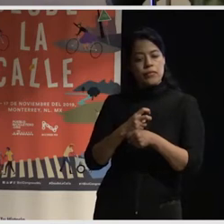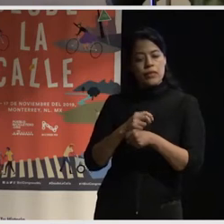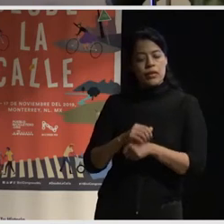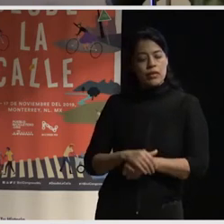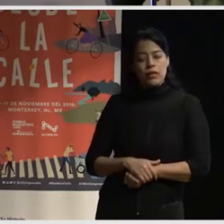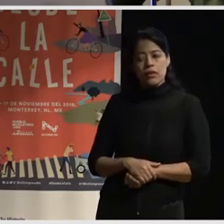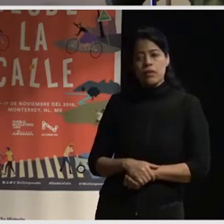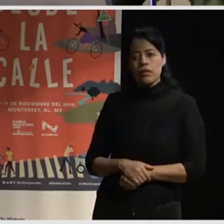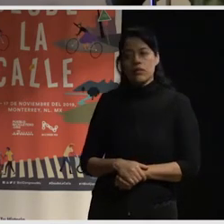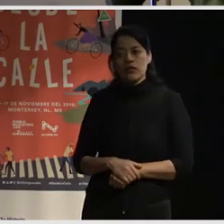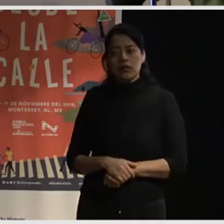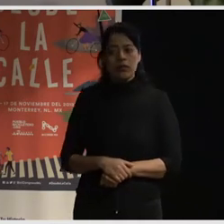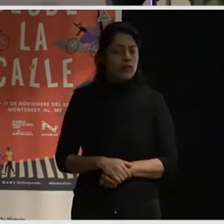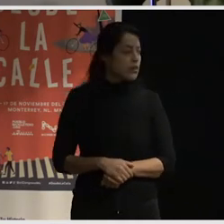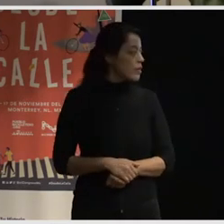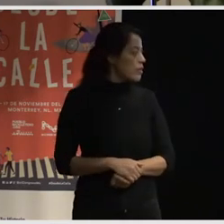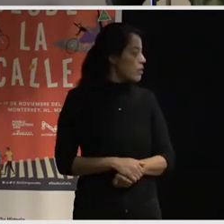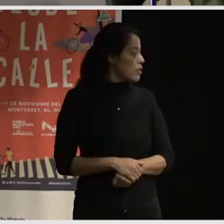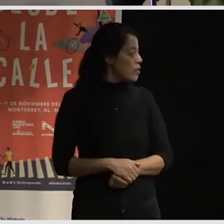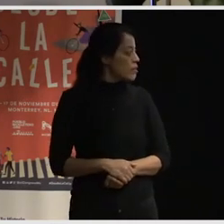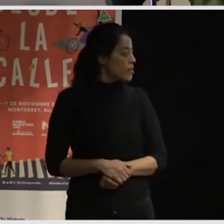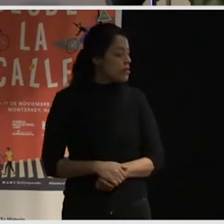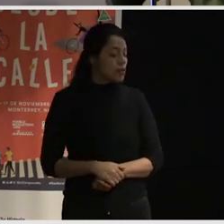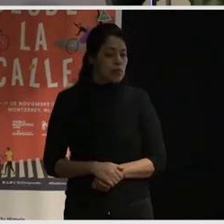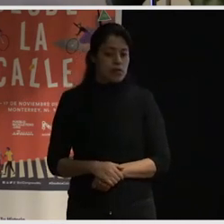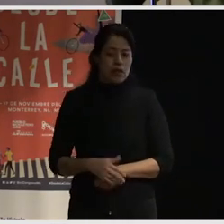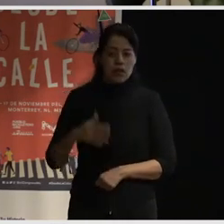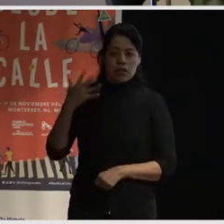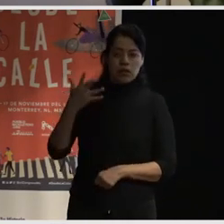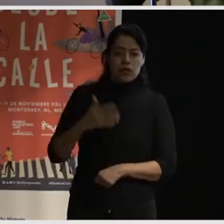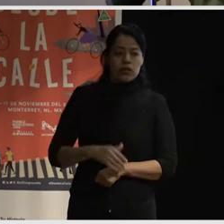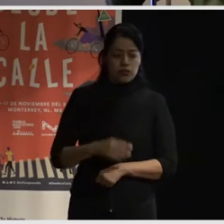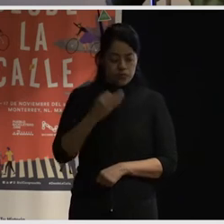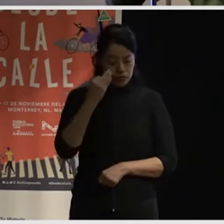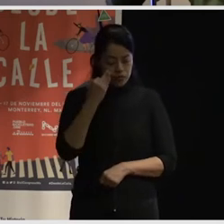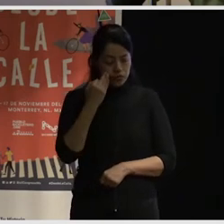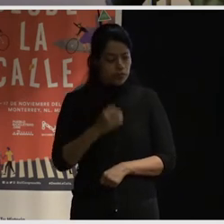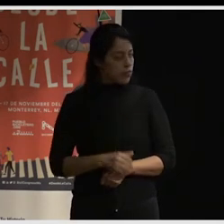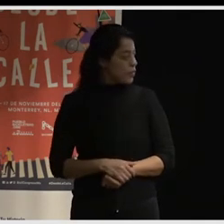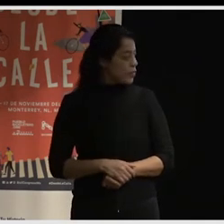bueno 5 porque vean chequen